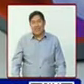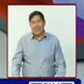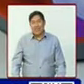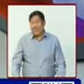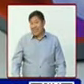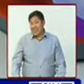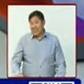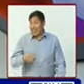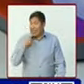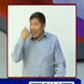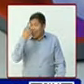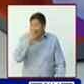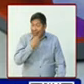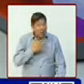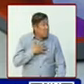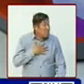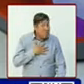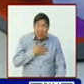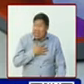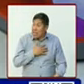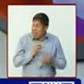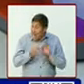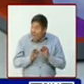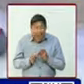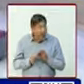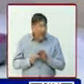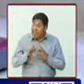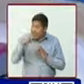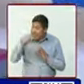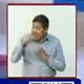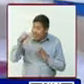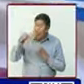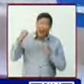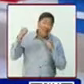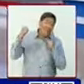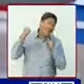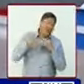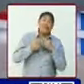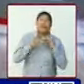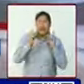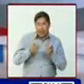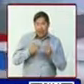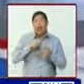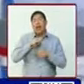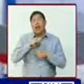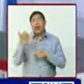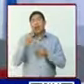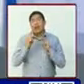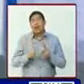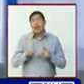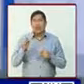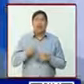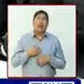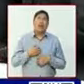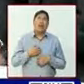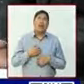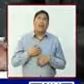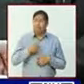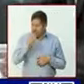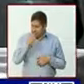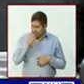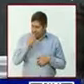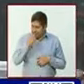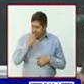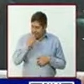¿Cómo le cambia el semblante, no? Claro. A don Richard, al igual que a todas las personas que tratamos de ayudar. Sí, aparte uno se imagina, ¿no?